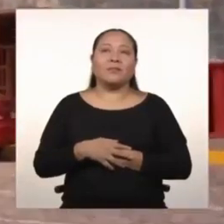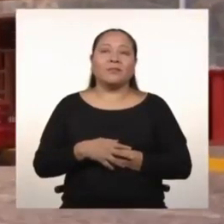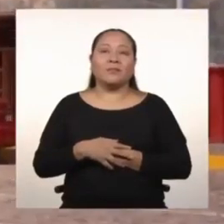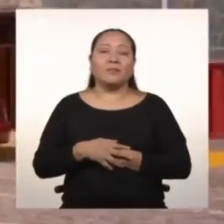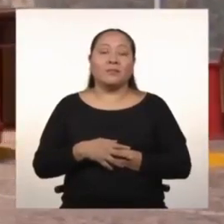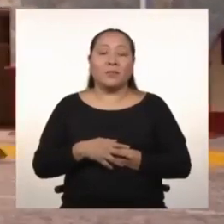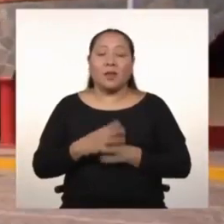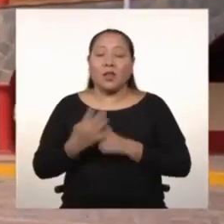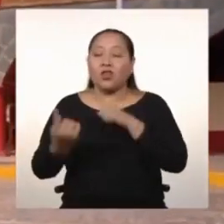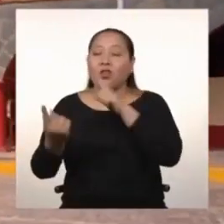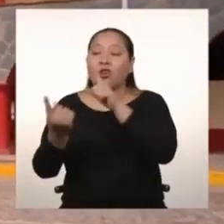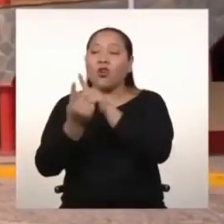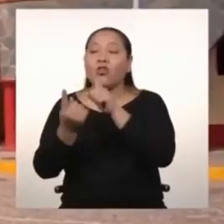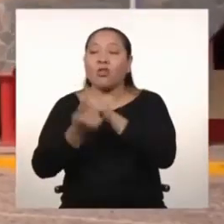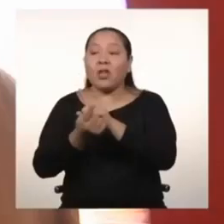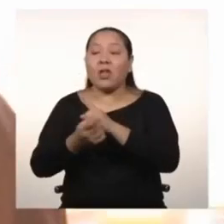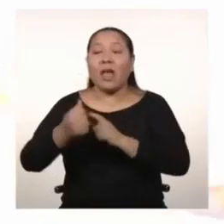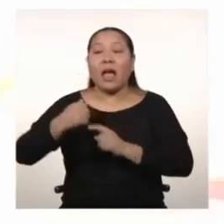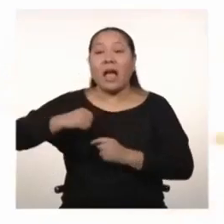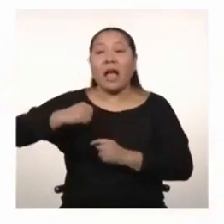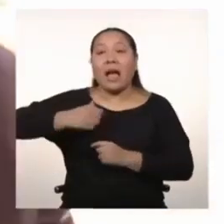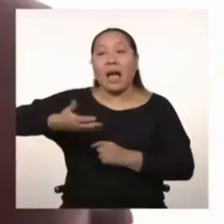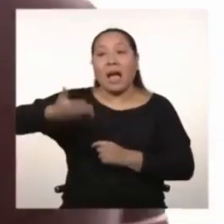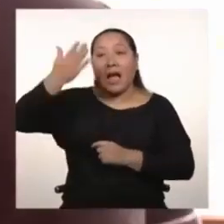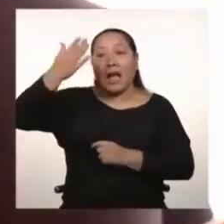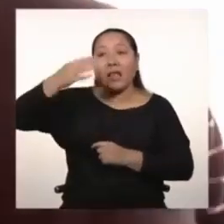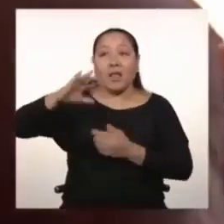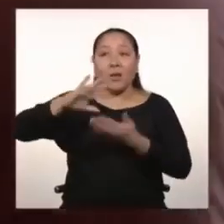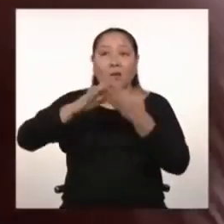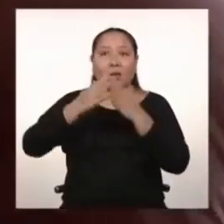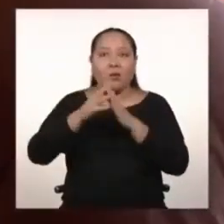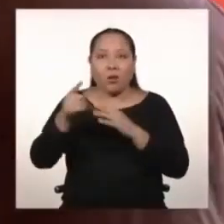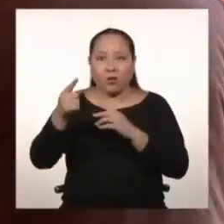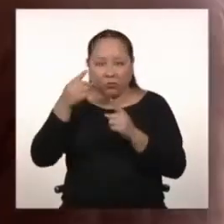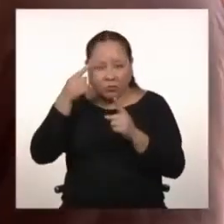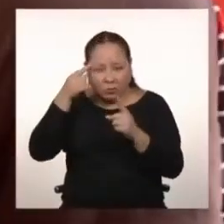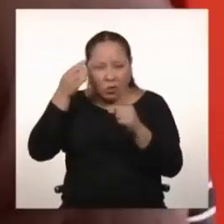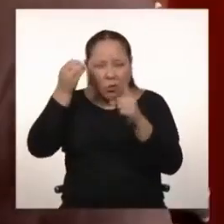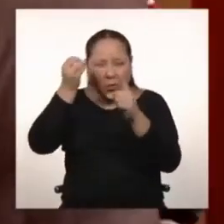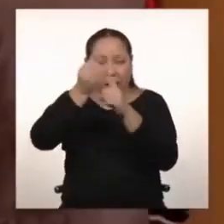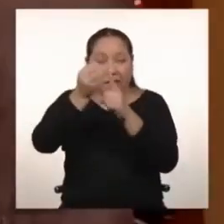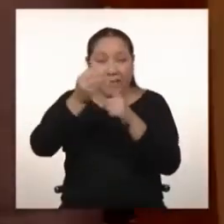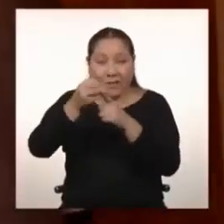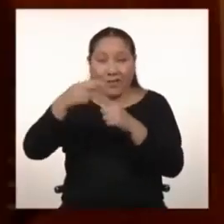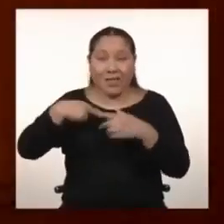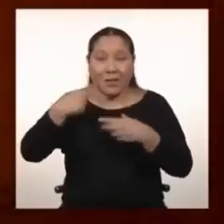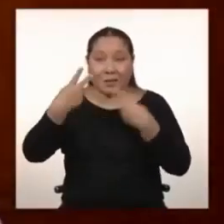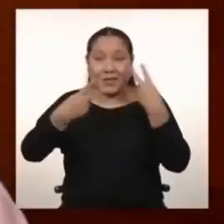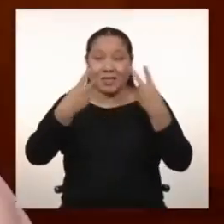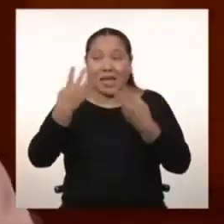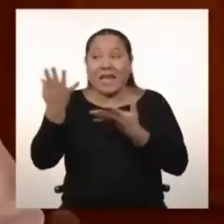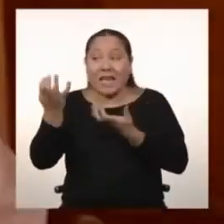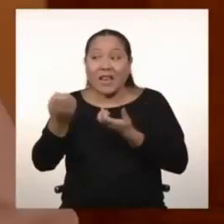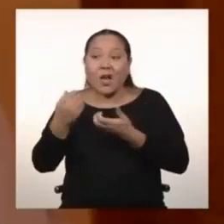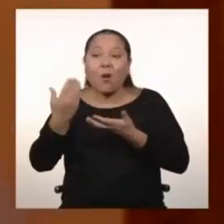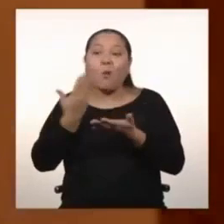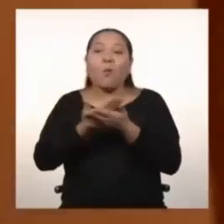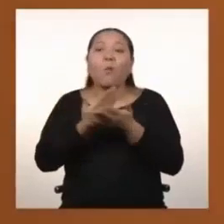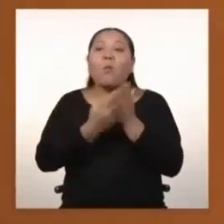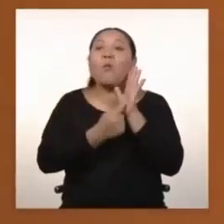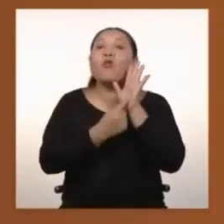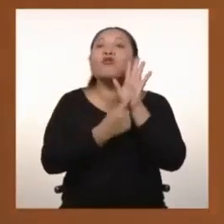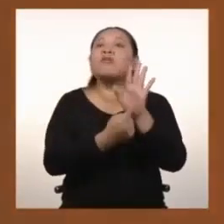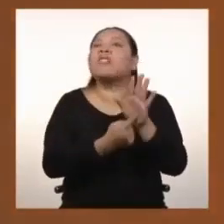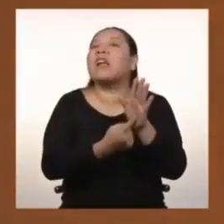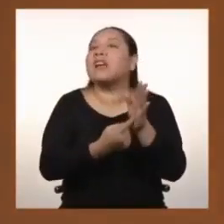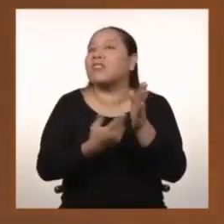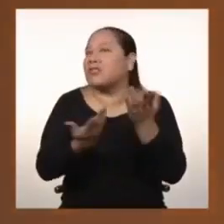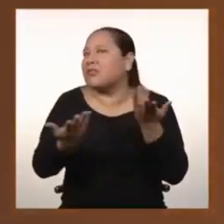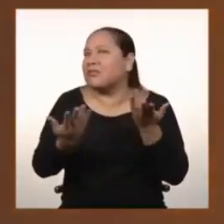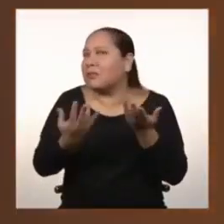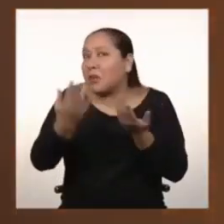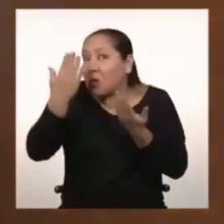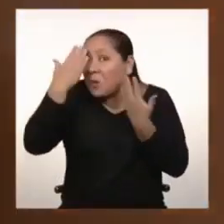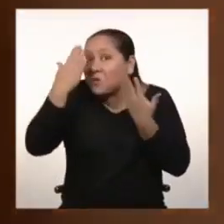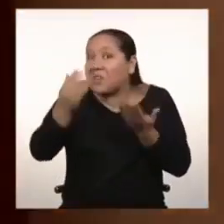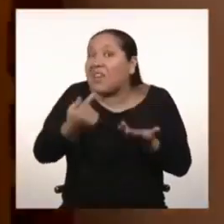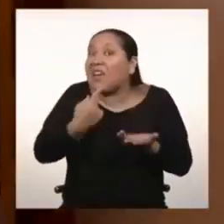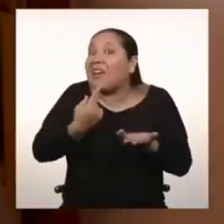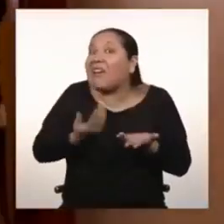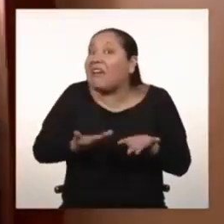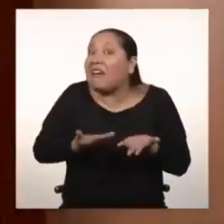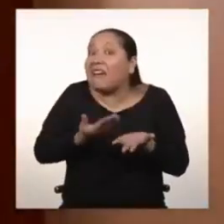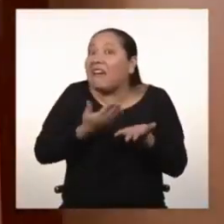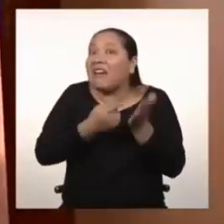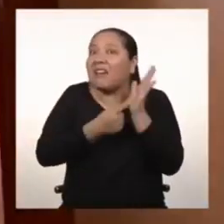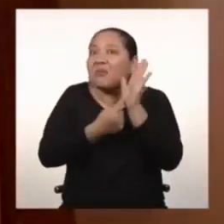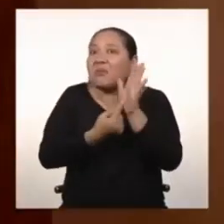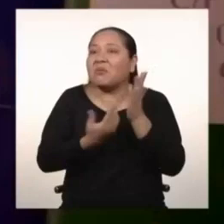Nos encontramos con el alcalde del pueblo, que al enterarse del objetivo de nuestra visita, nos quiere mostrar algo. ¿Qué será?